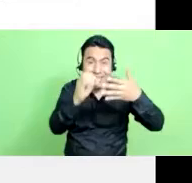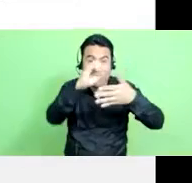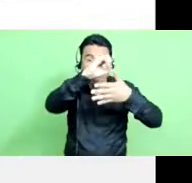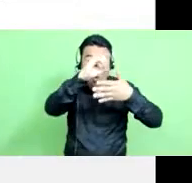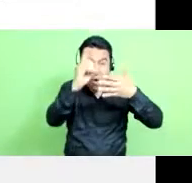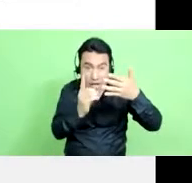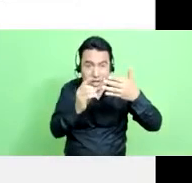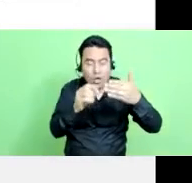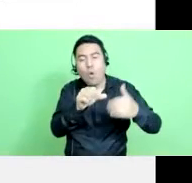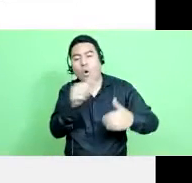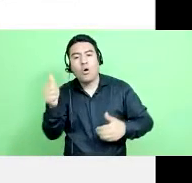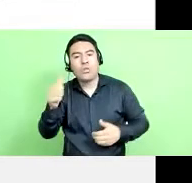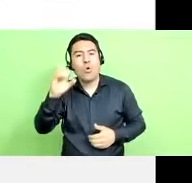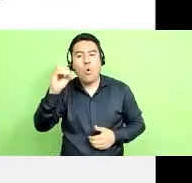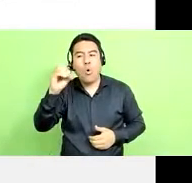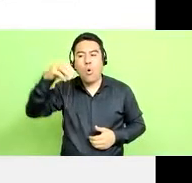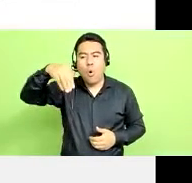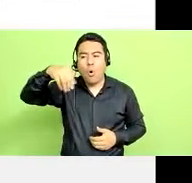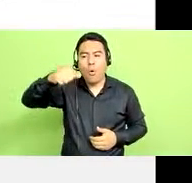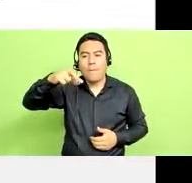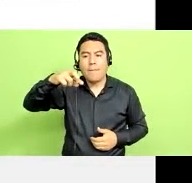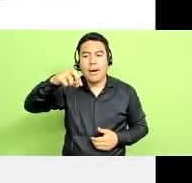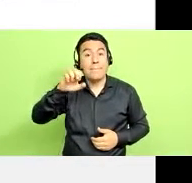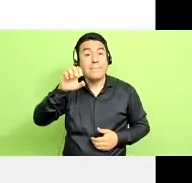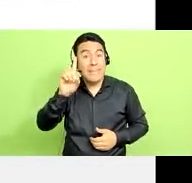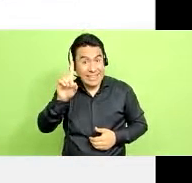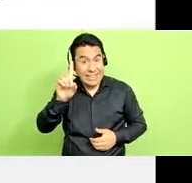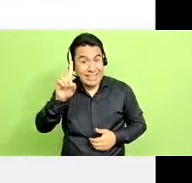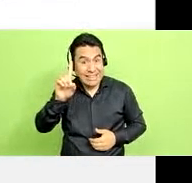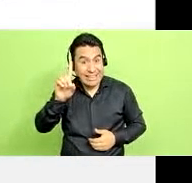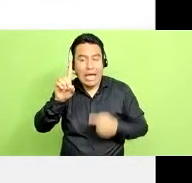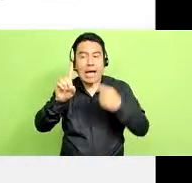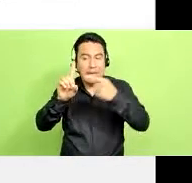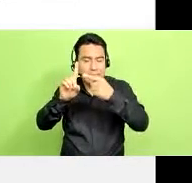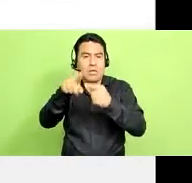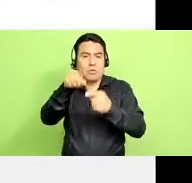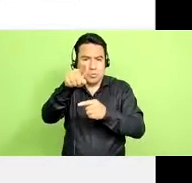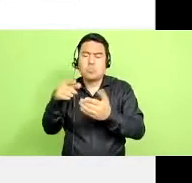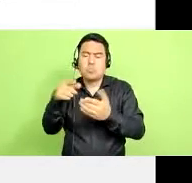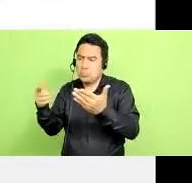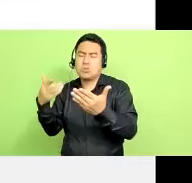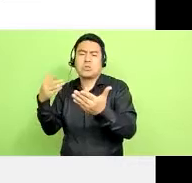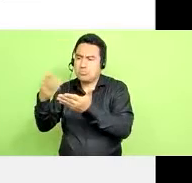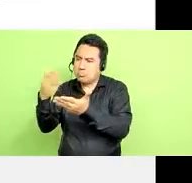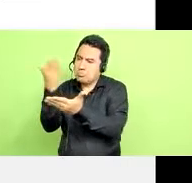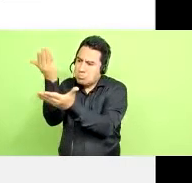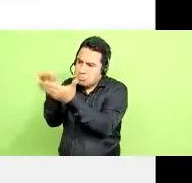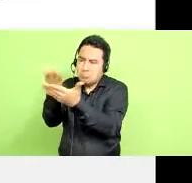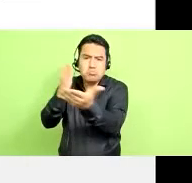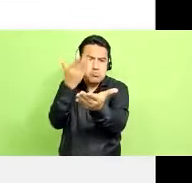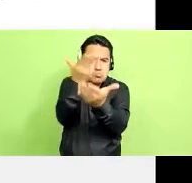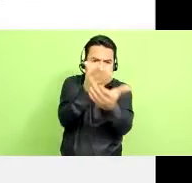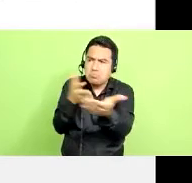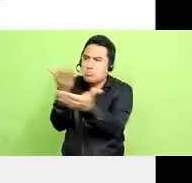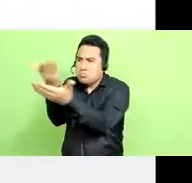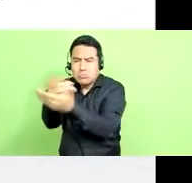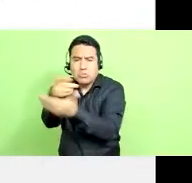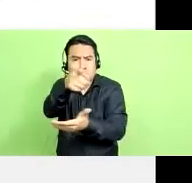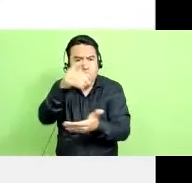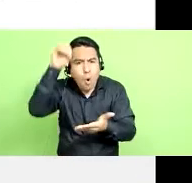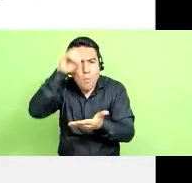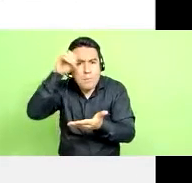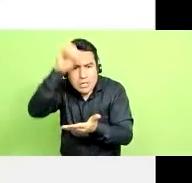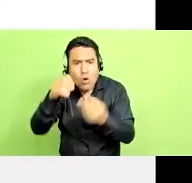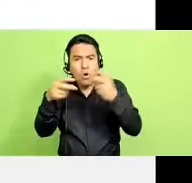estas oficinas regionales y municipales que son nuestros aliados estratégicos para que puedan recibir cualquier consulta